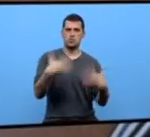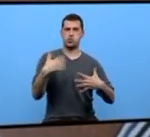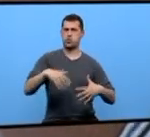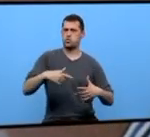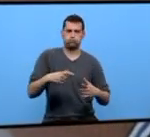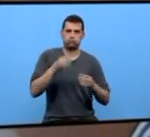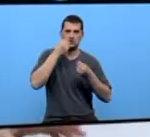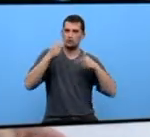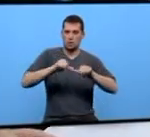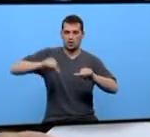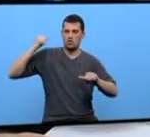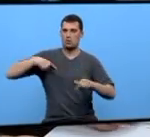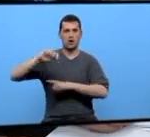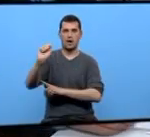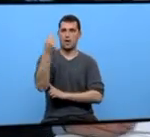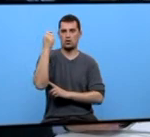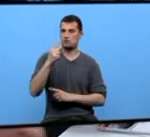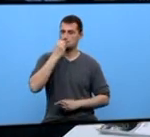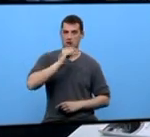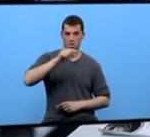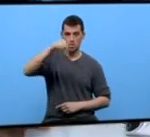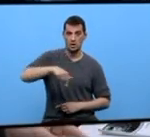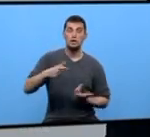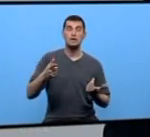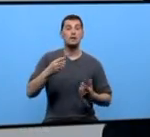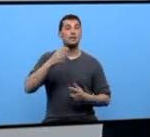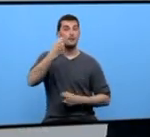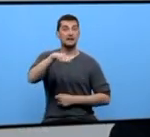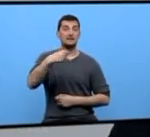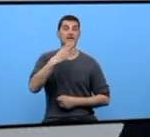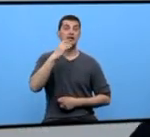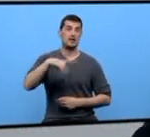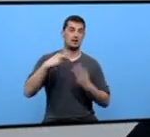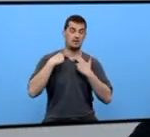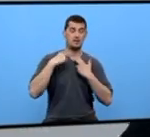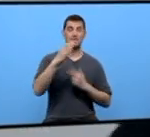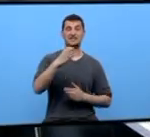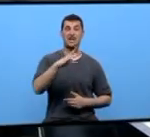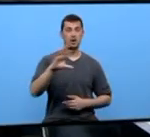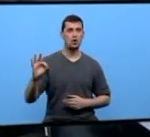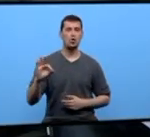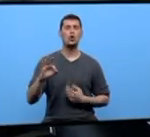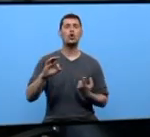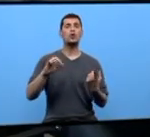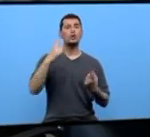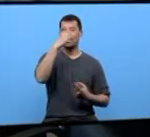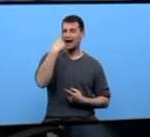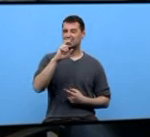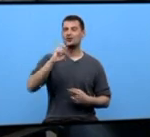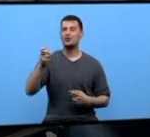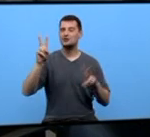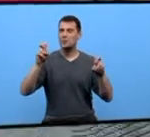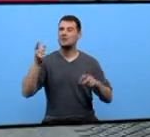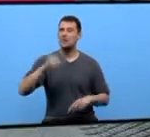se superaron todos os récords. Na sesión, encabezada polo seu presidente titular da Deputación, José Ramón Gómez Besteiro, houve novas caras.